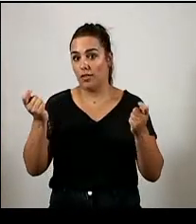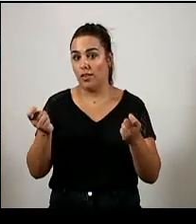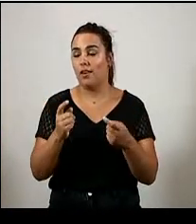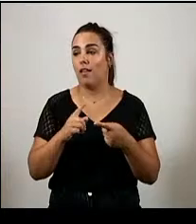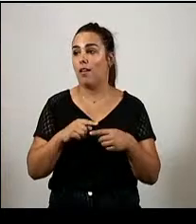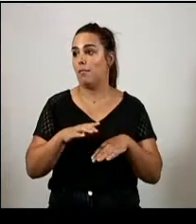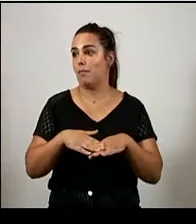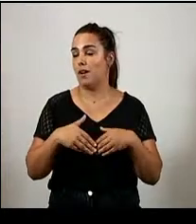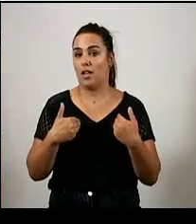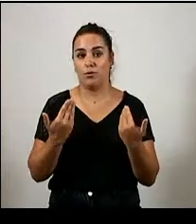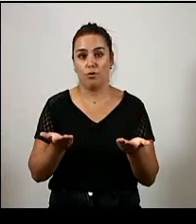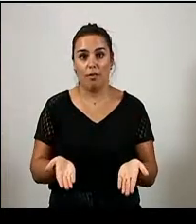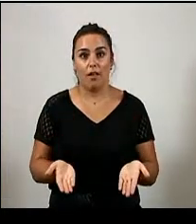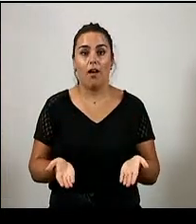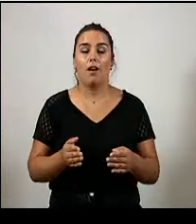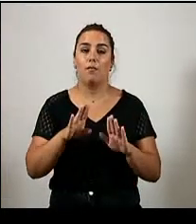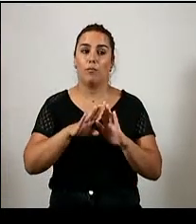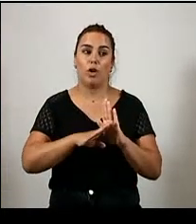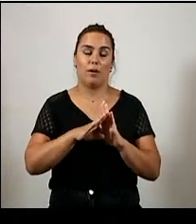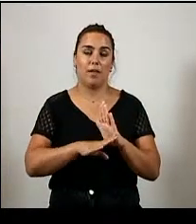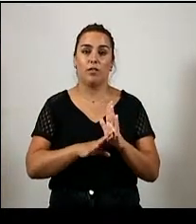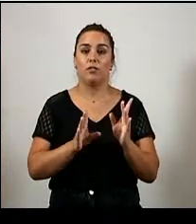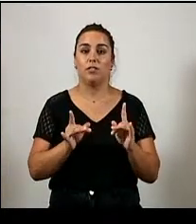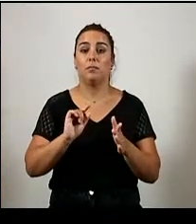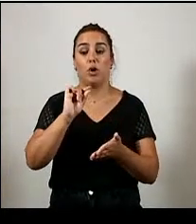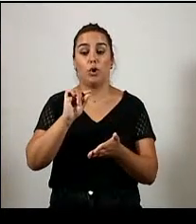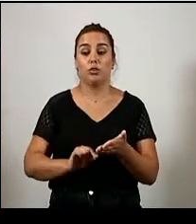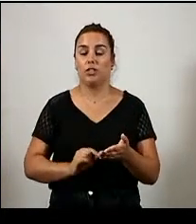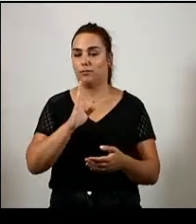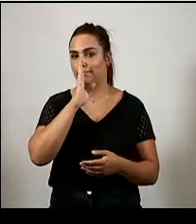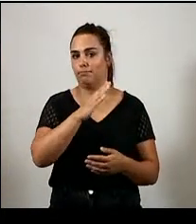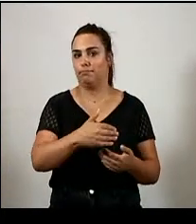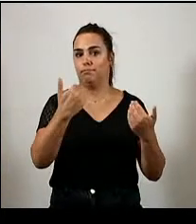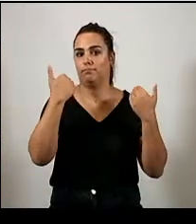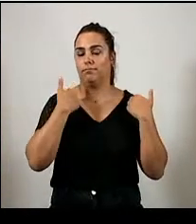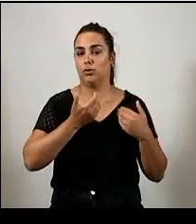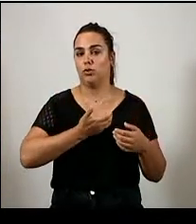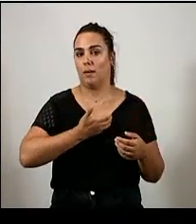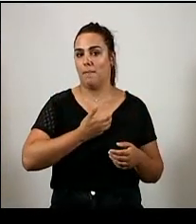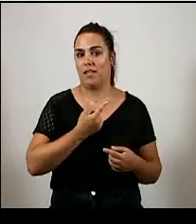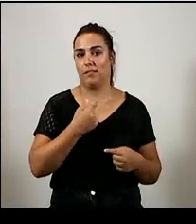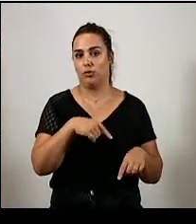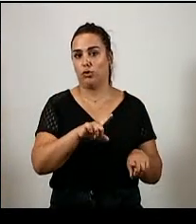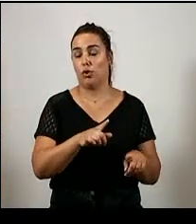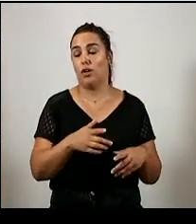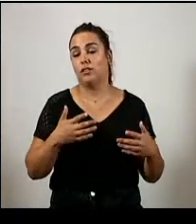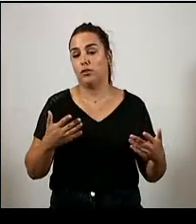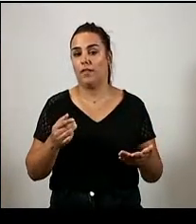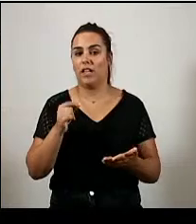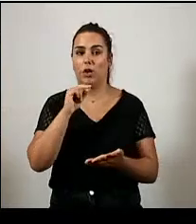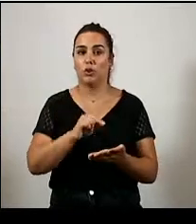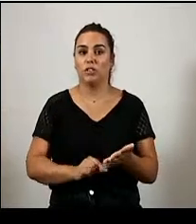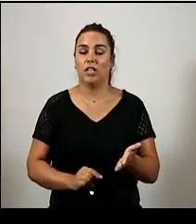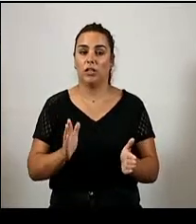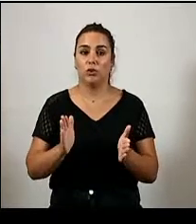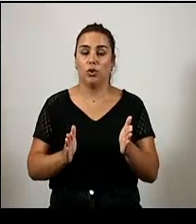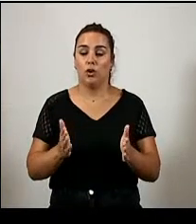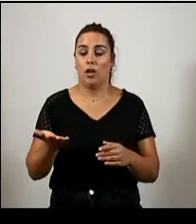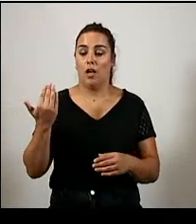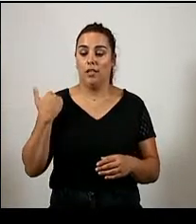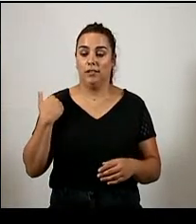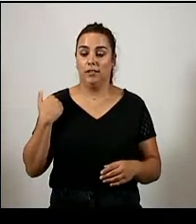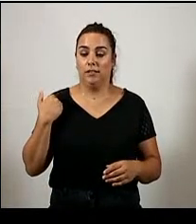ayudarles económicamente a la programación. El contrato, que ya les habrá ido informando, me imagino, el Ayuntamiento, pues es un contrato que recibió